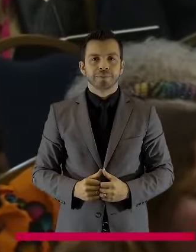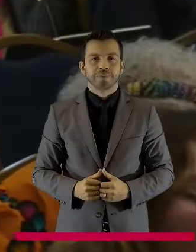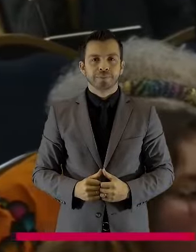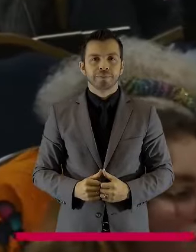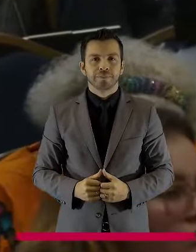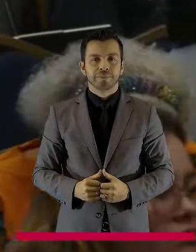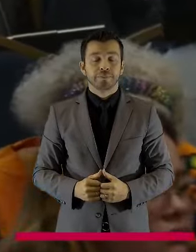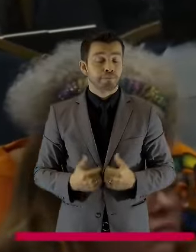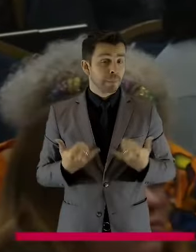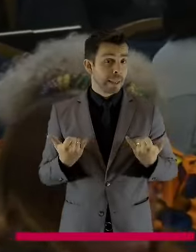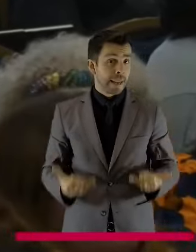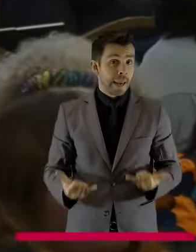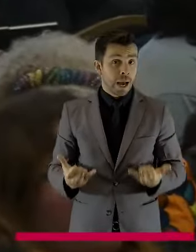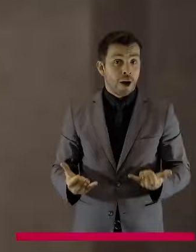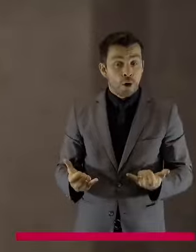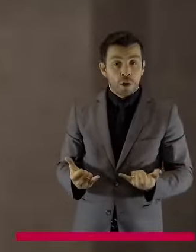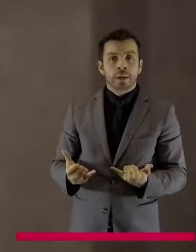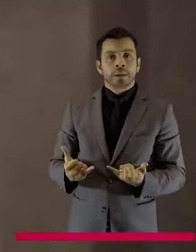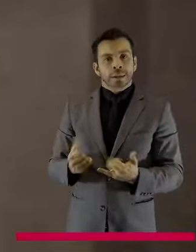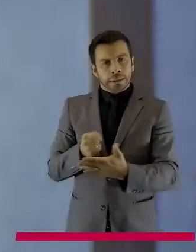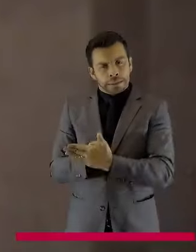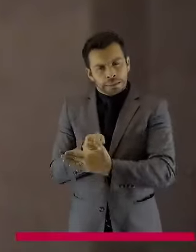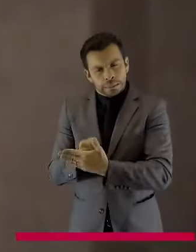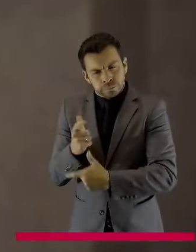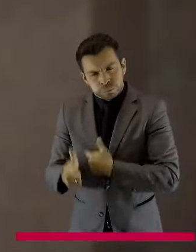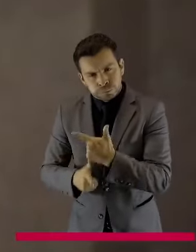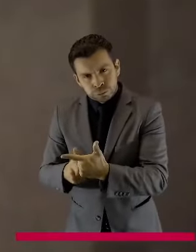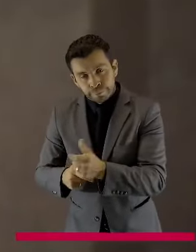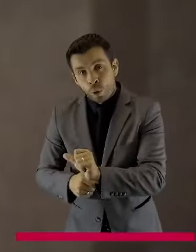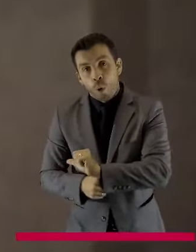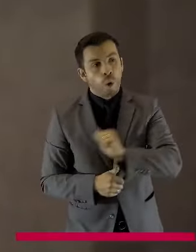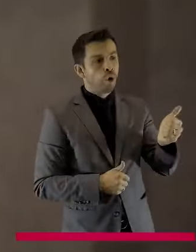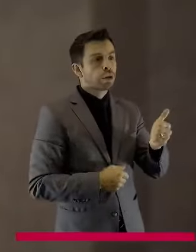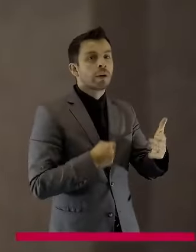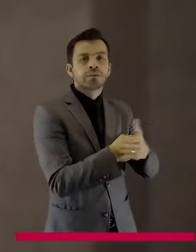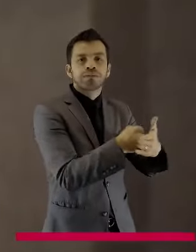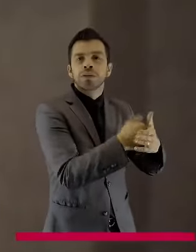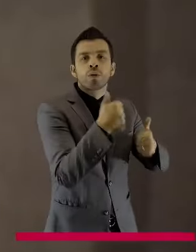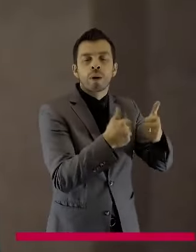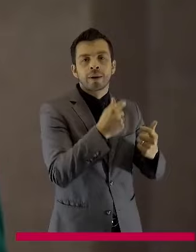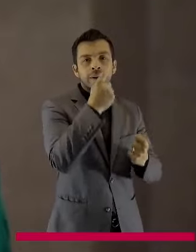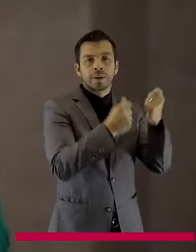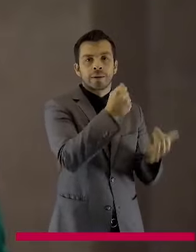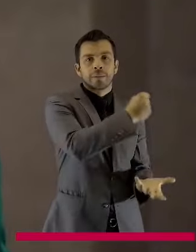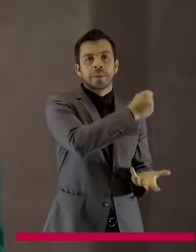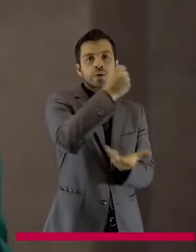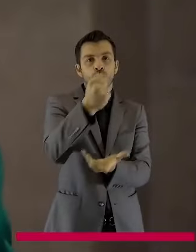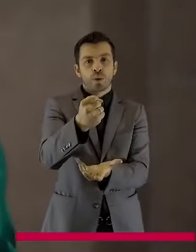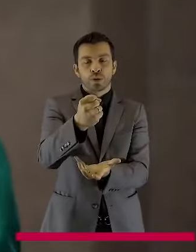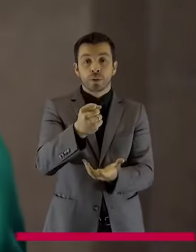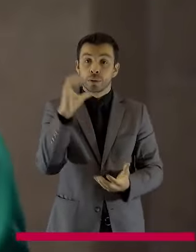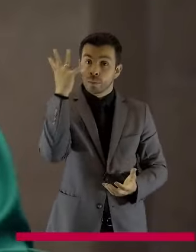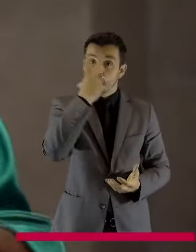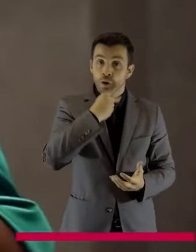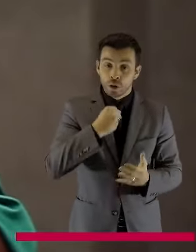Ahora nos toca dar otra pelea y es la pelea por el presupuesto, porque tenemos un plan